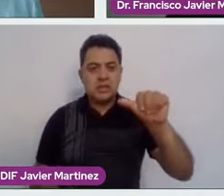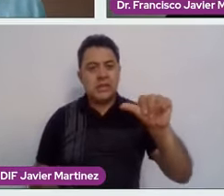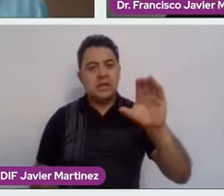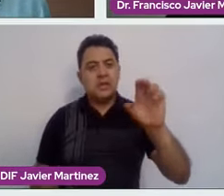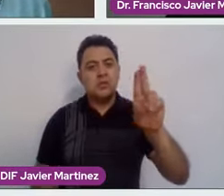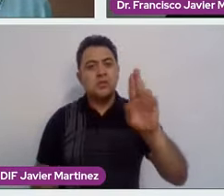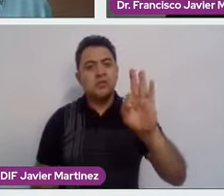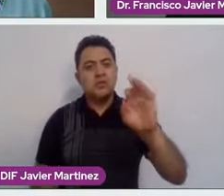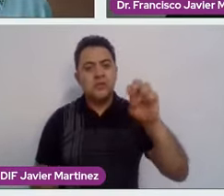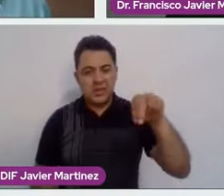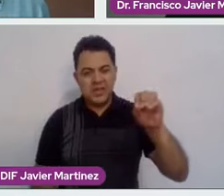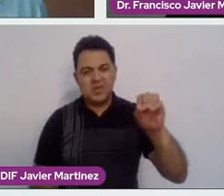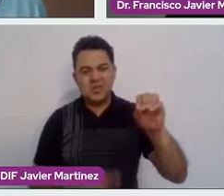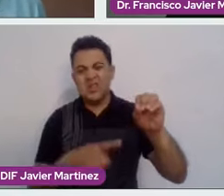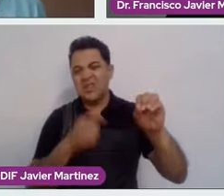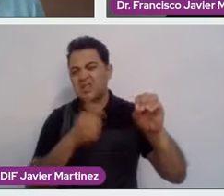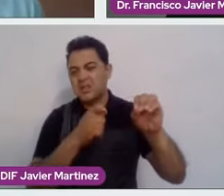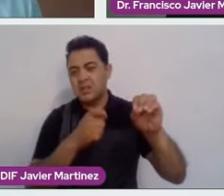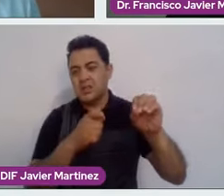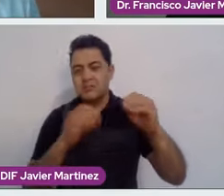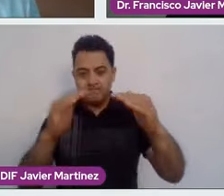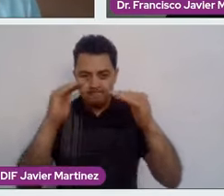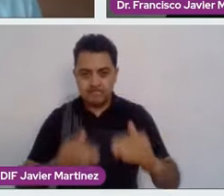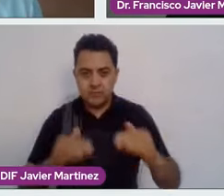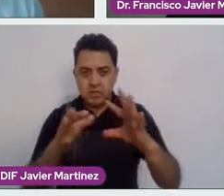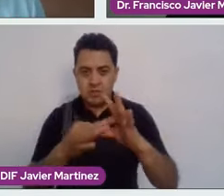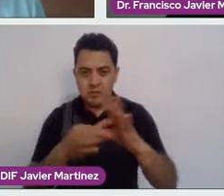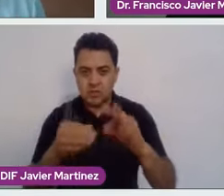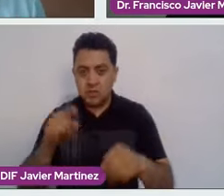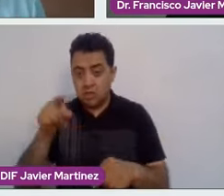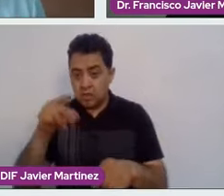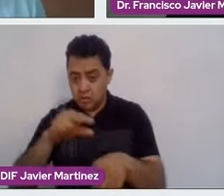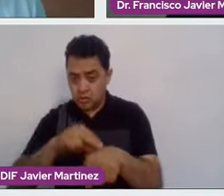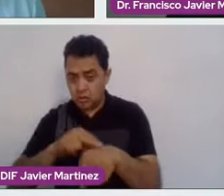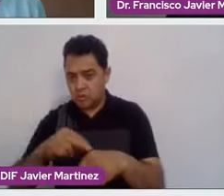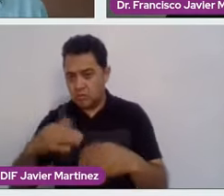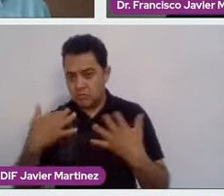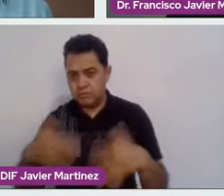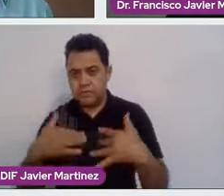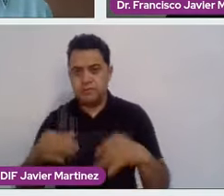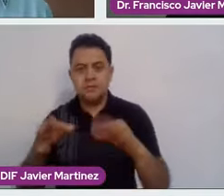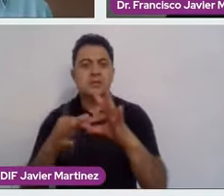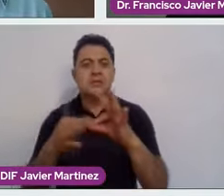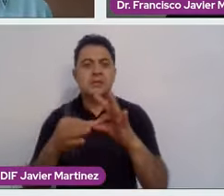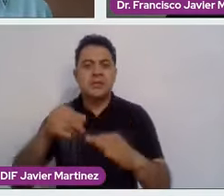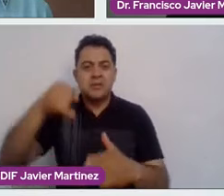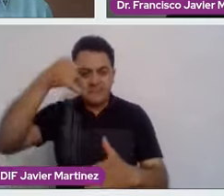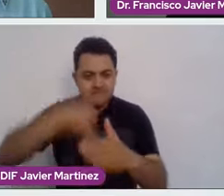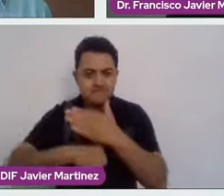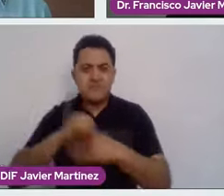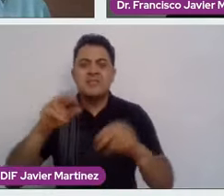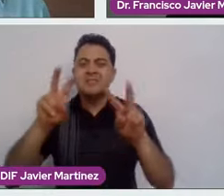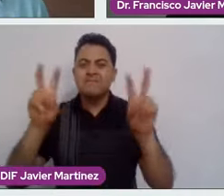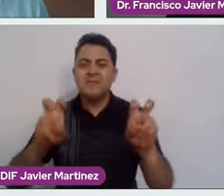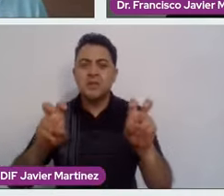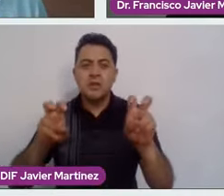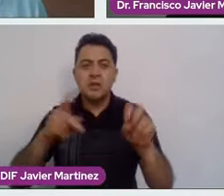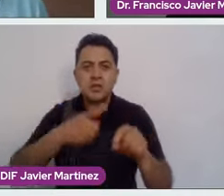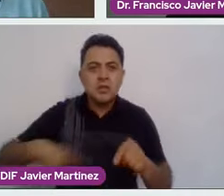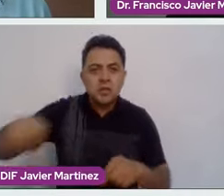estamos tratando de posicionar ya la presentación del doctor para que todas y todos puedan disfrutar.